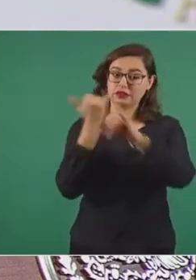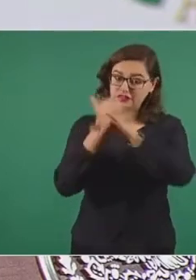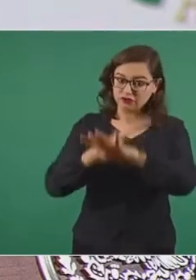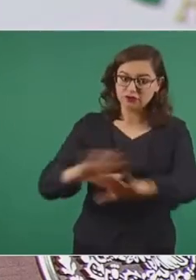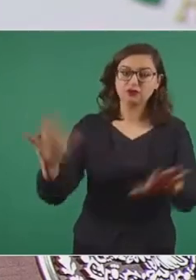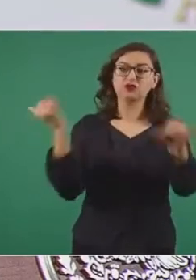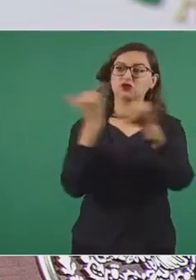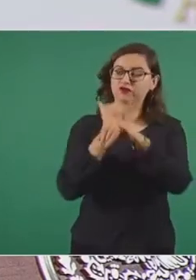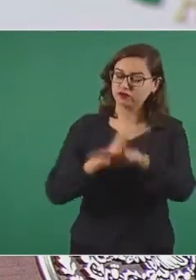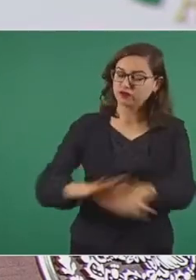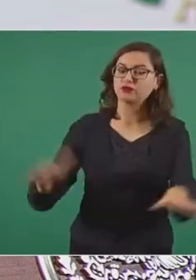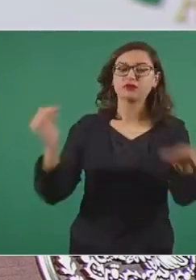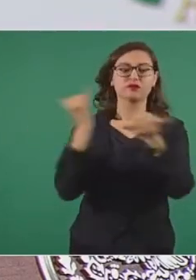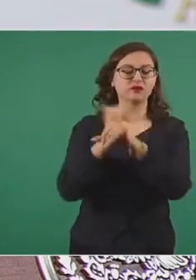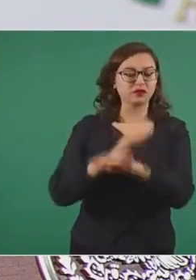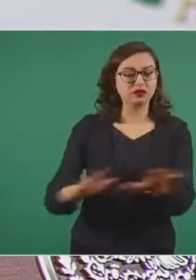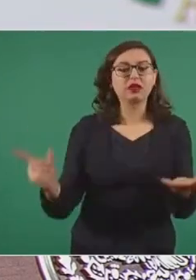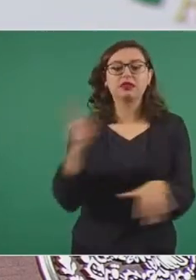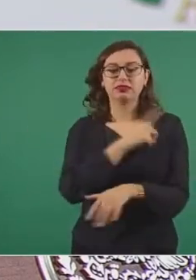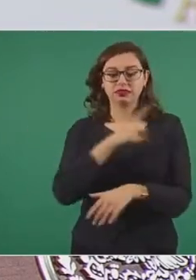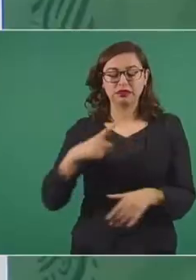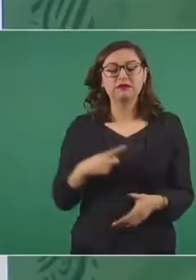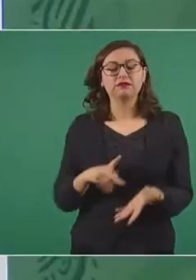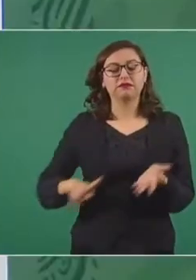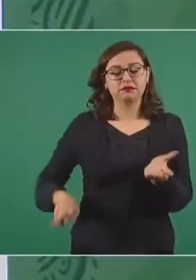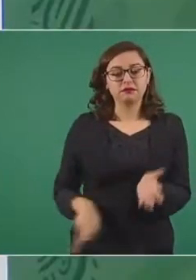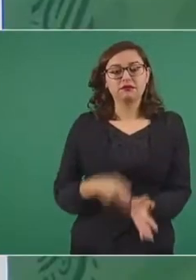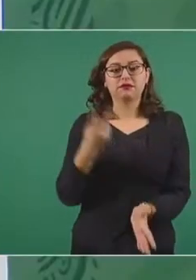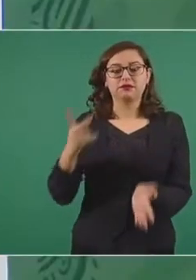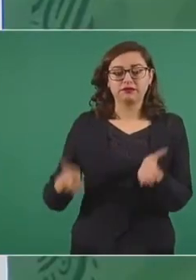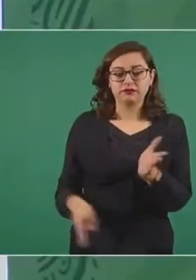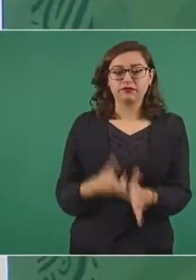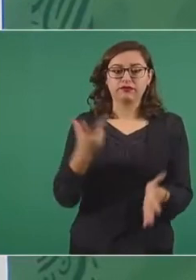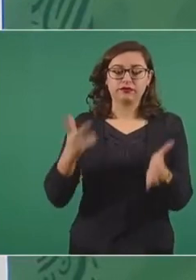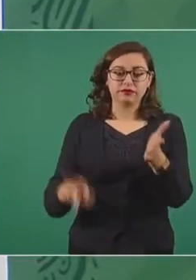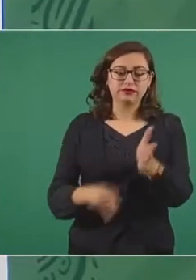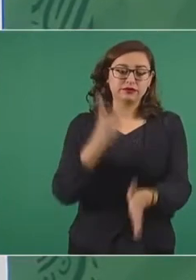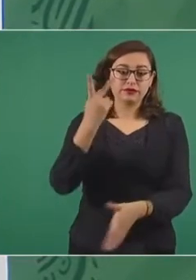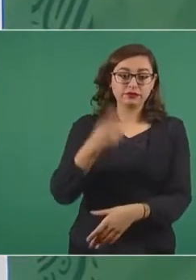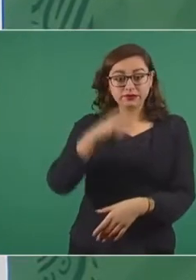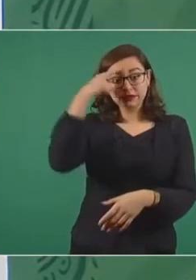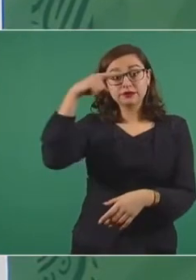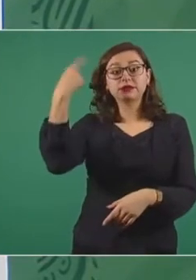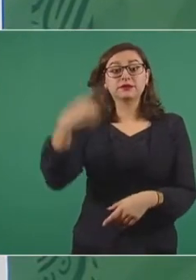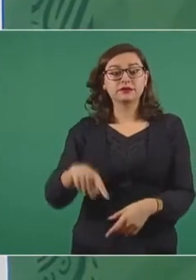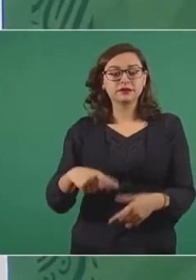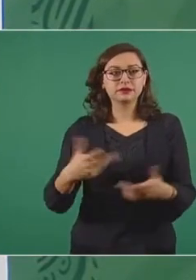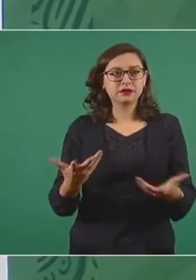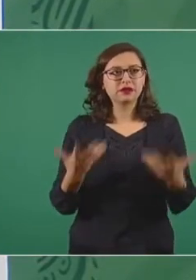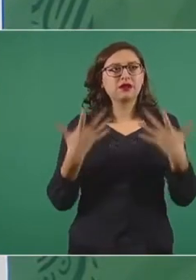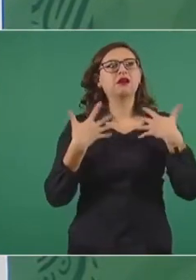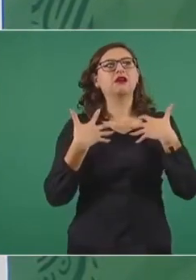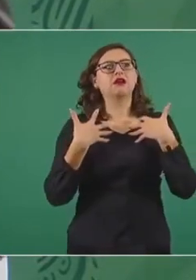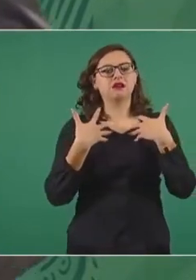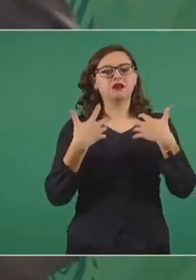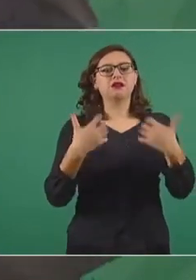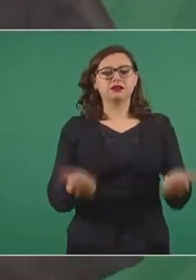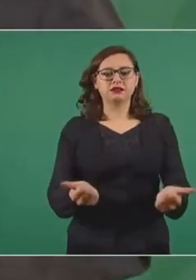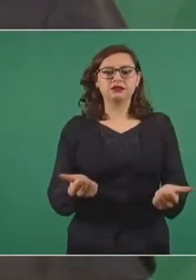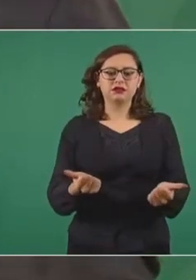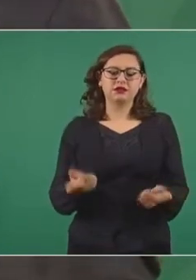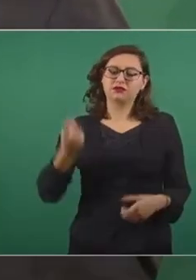dando a conocer estas cosas que ayudan a entender de que